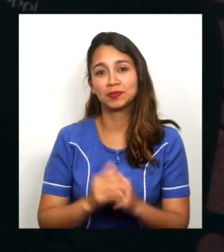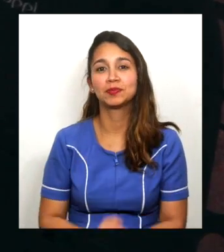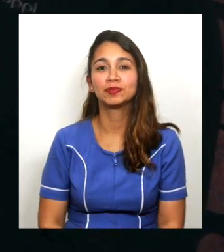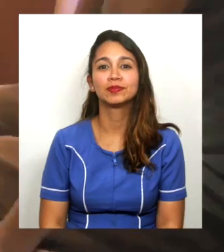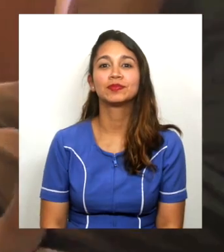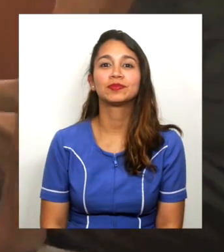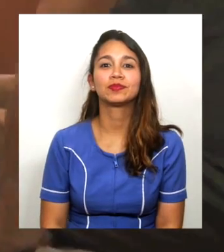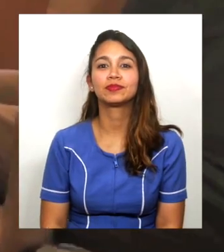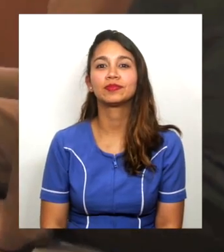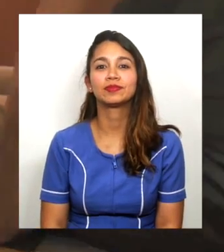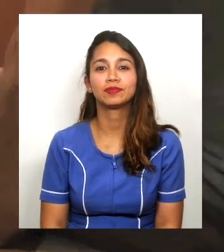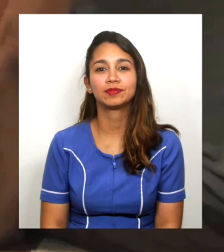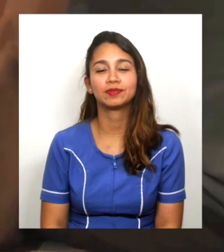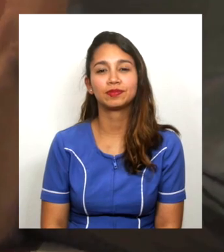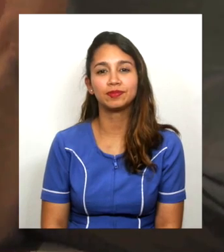eso.